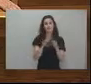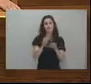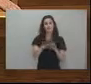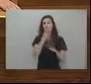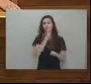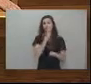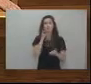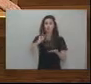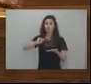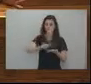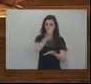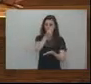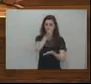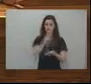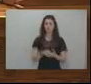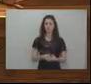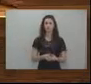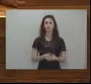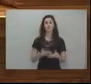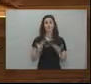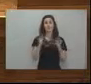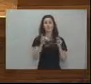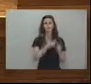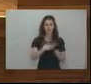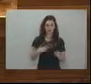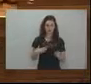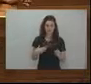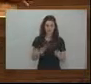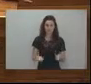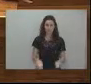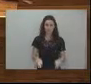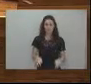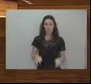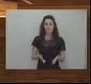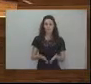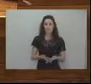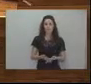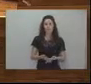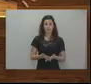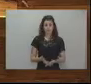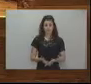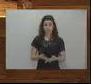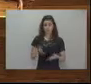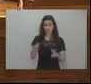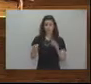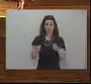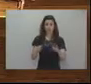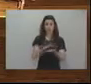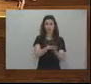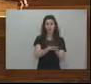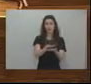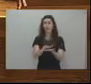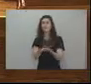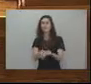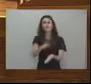firman. Quería terminar con... Los dos se habló mucho de quién era vieja, quién